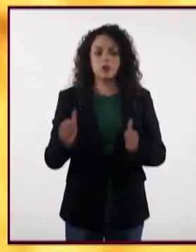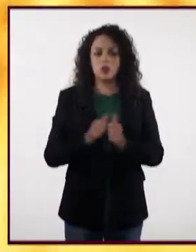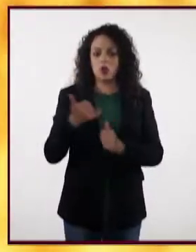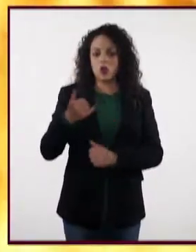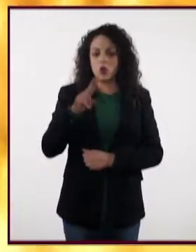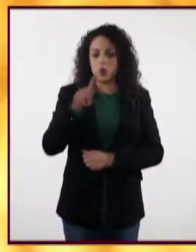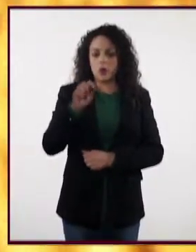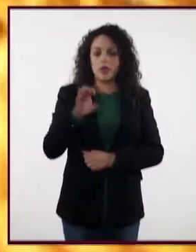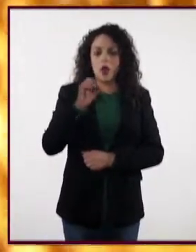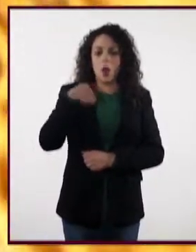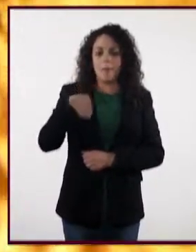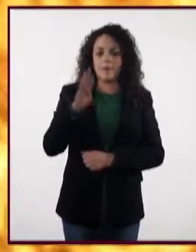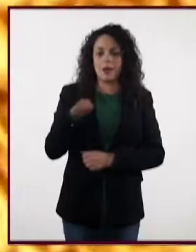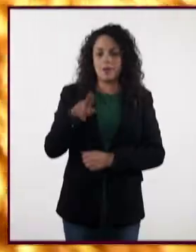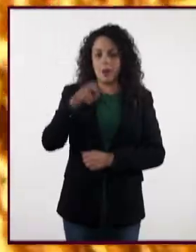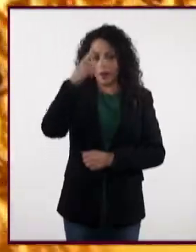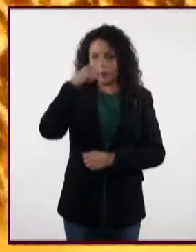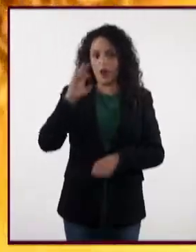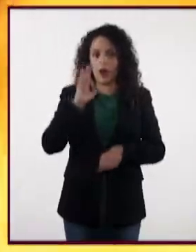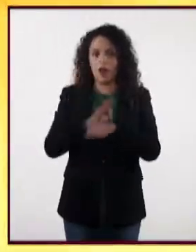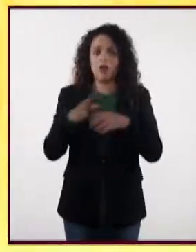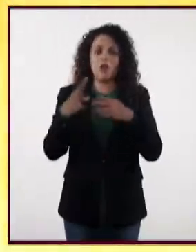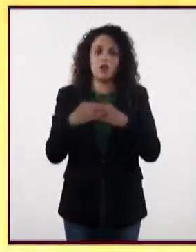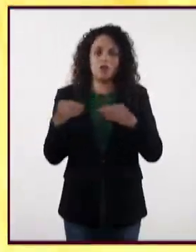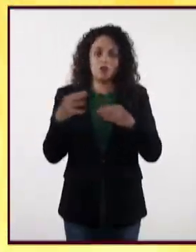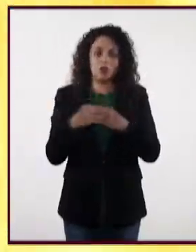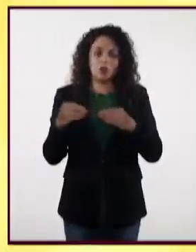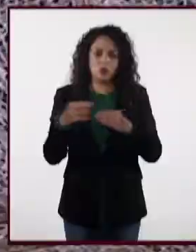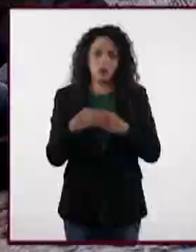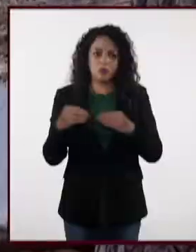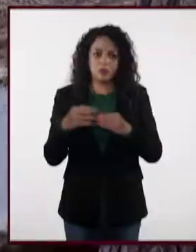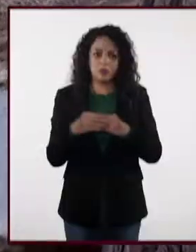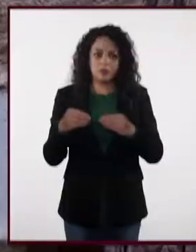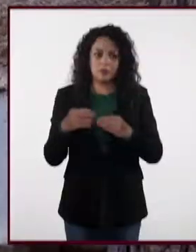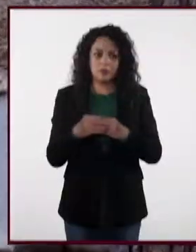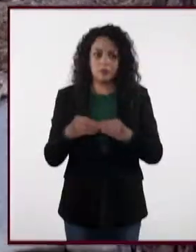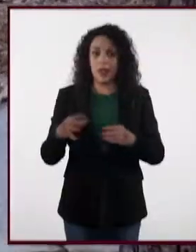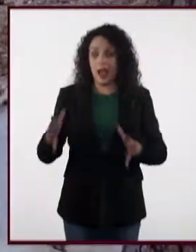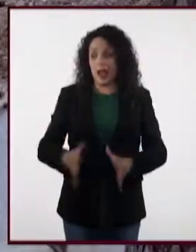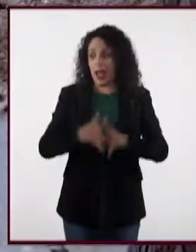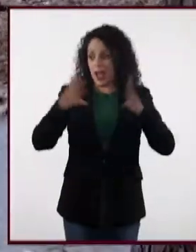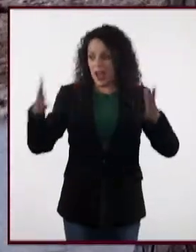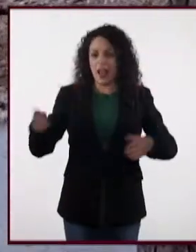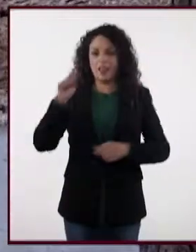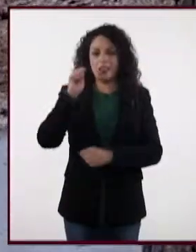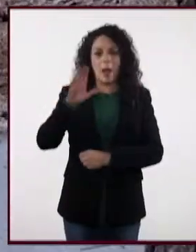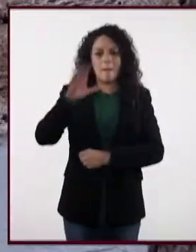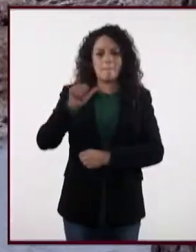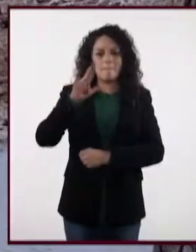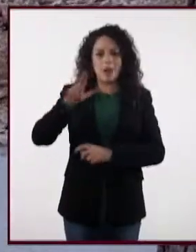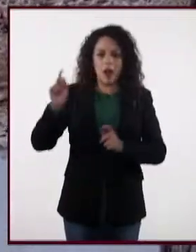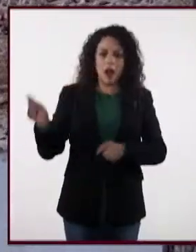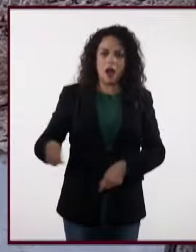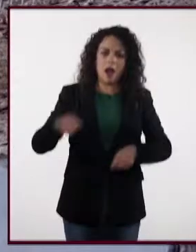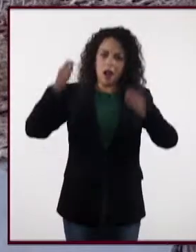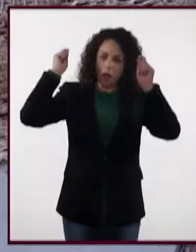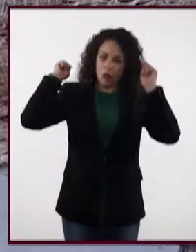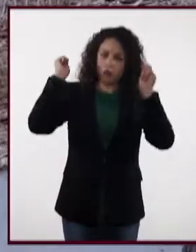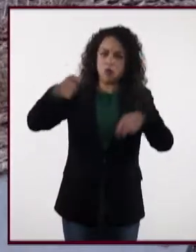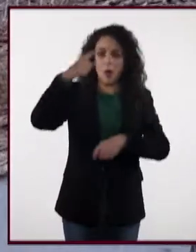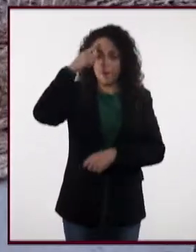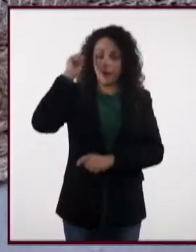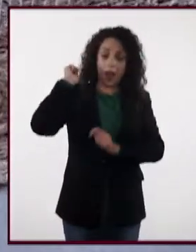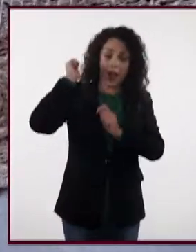o mimbre para proteger la fruta en tu casa. A escalas enormes, las redes marinas con las que se hace la pesca